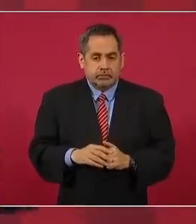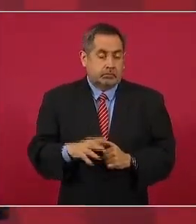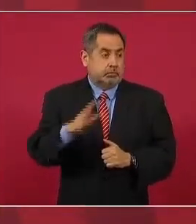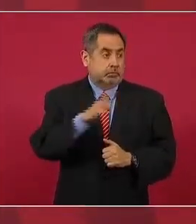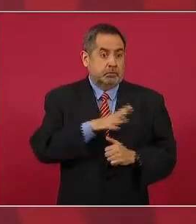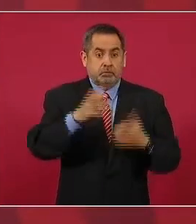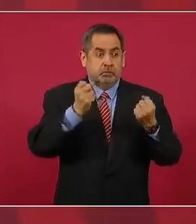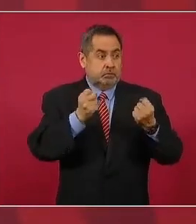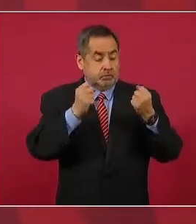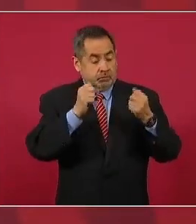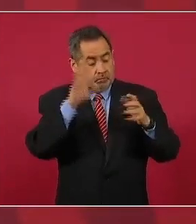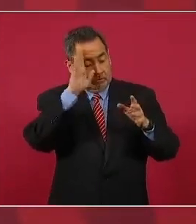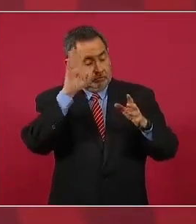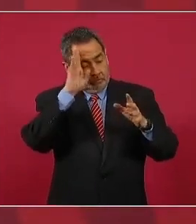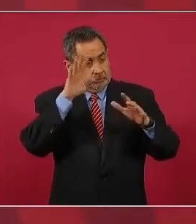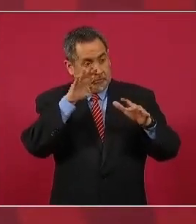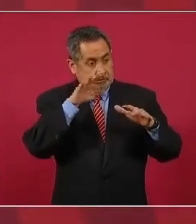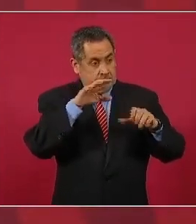espectacular.